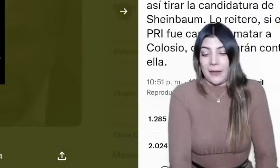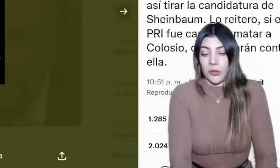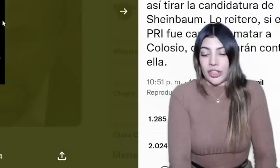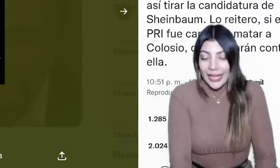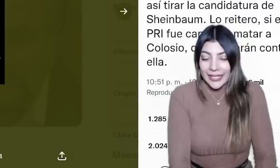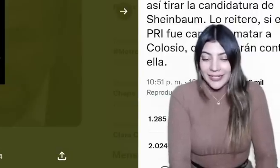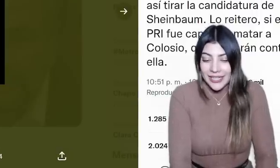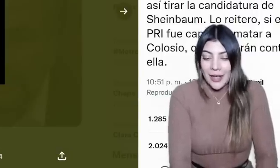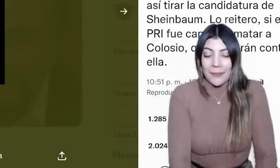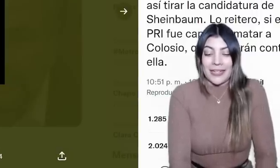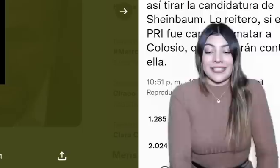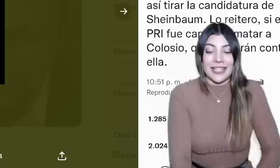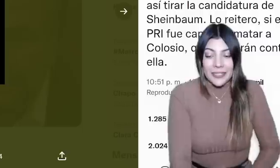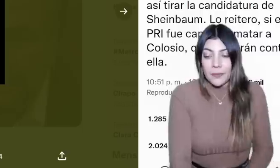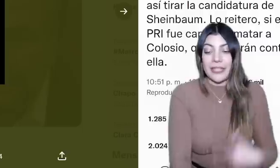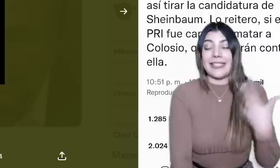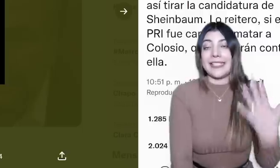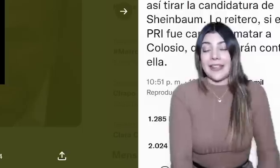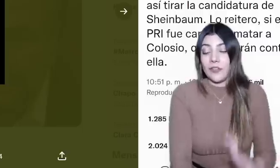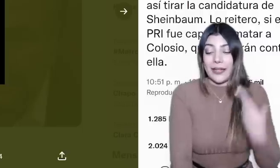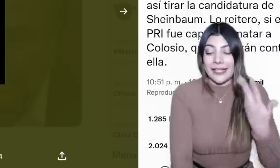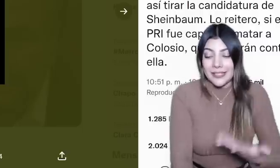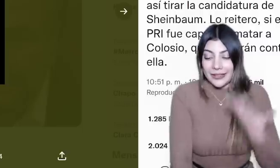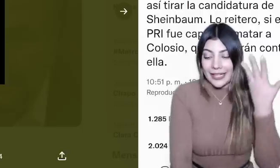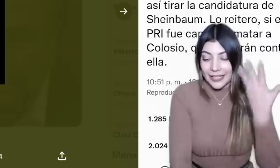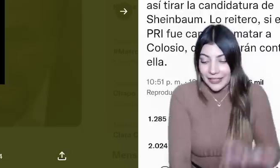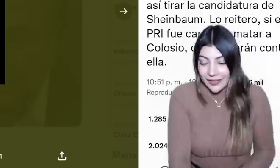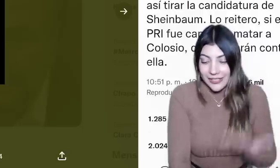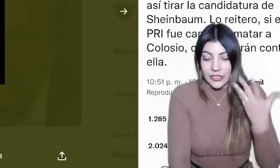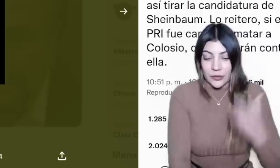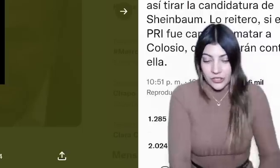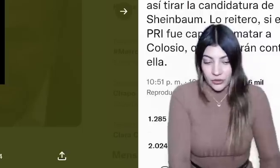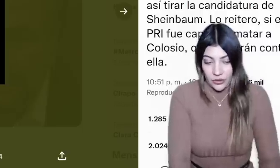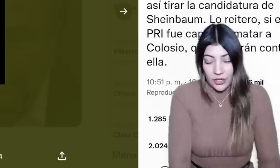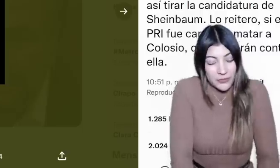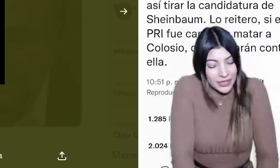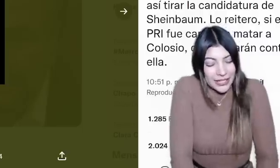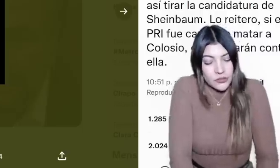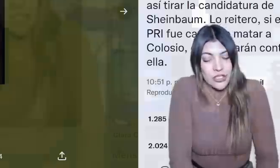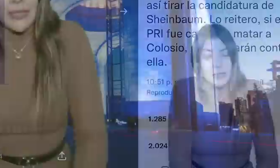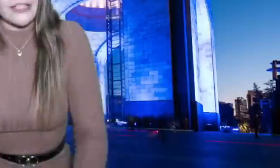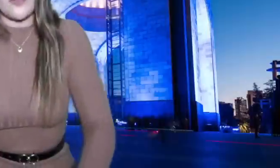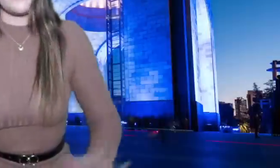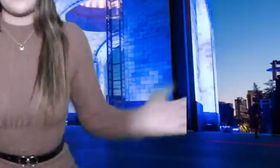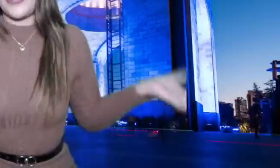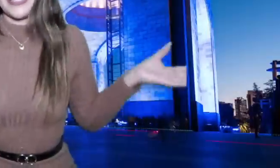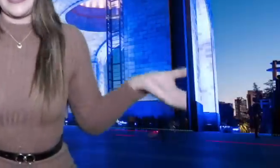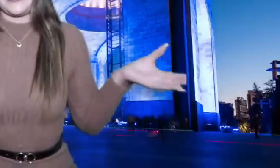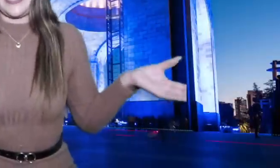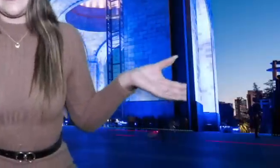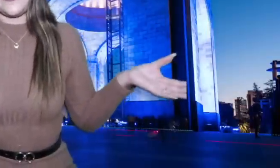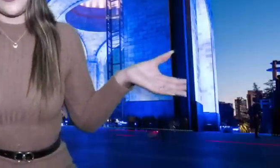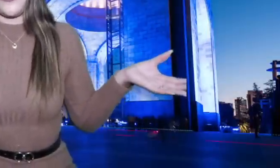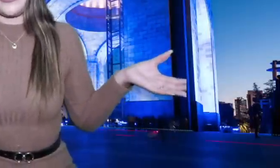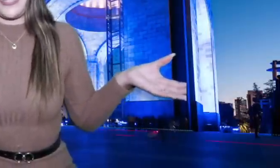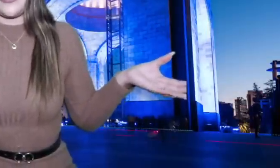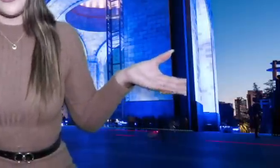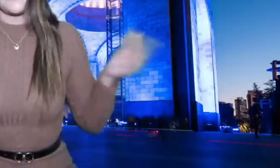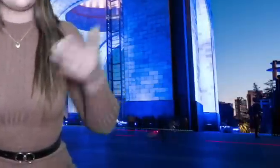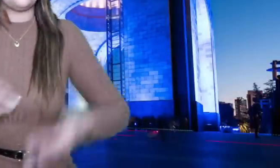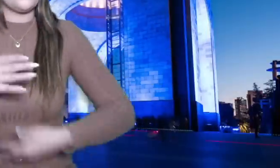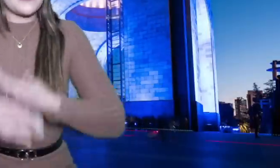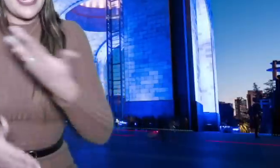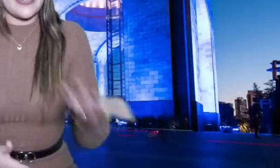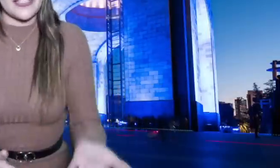básicamente sabotajes para seguir politizando esta terrible situación. Me gustaría que ustedes me den su opinión aquí en la caja de los